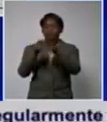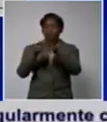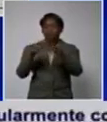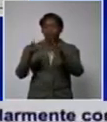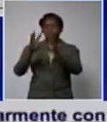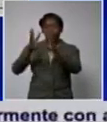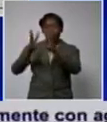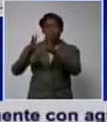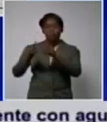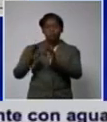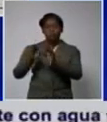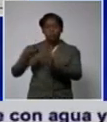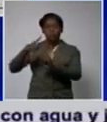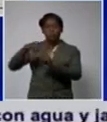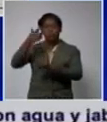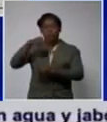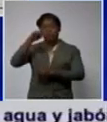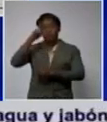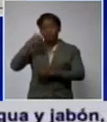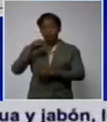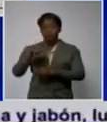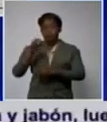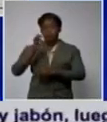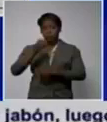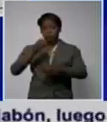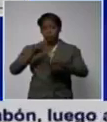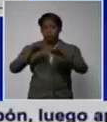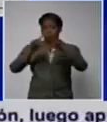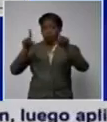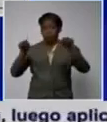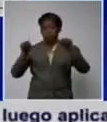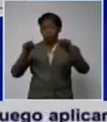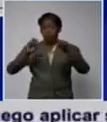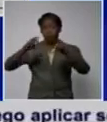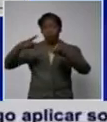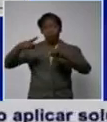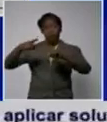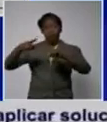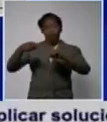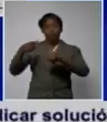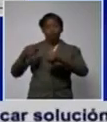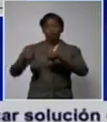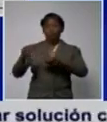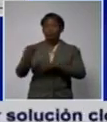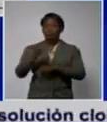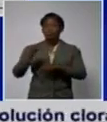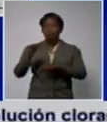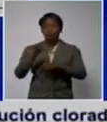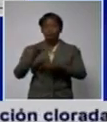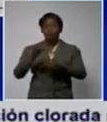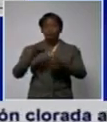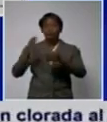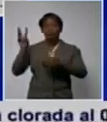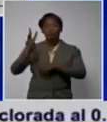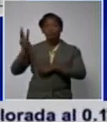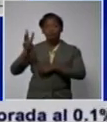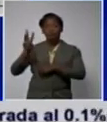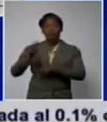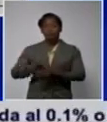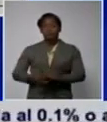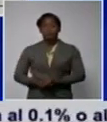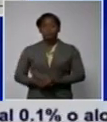incidencia y le sigue este territorio el municipio de Huili. Pinar del